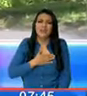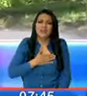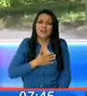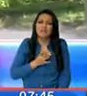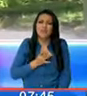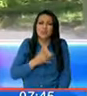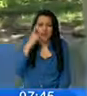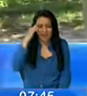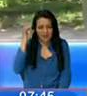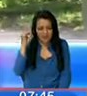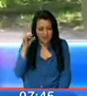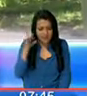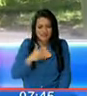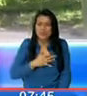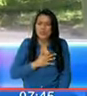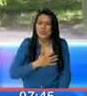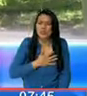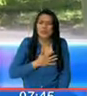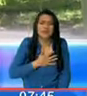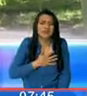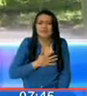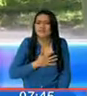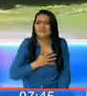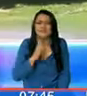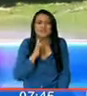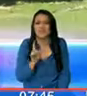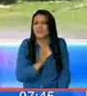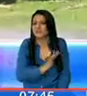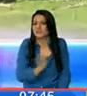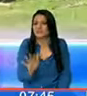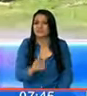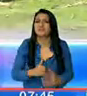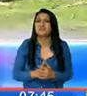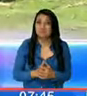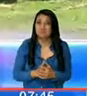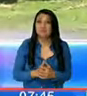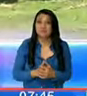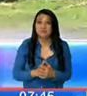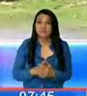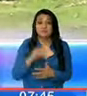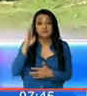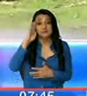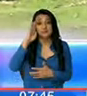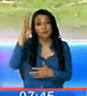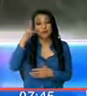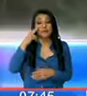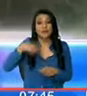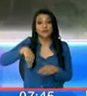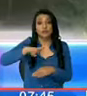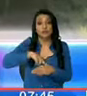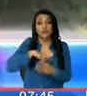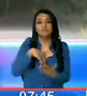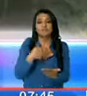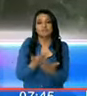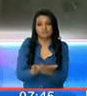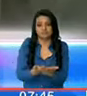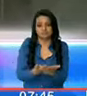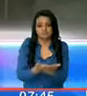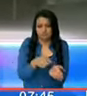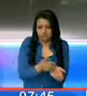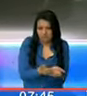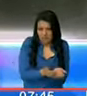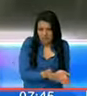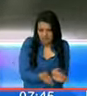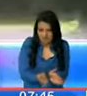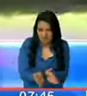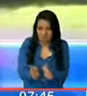me duele la cabeza, el corazón, fatal de ver eso. Hasta el lugar llegaron agentes de la Policía Nacional quienes realizaron el levantamiento del